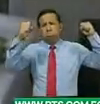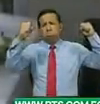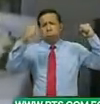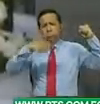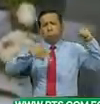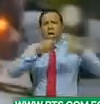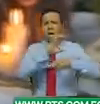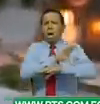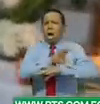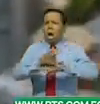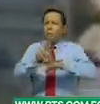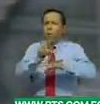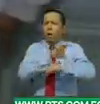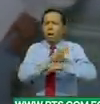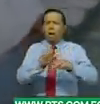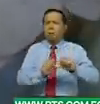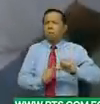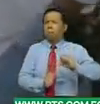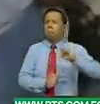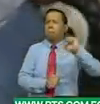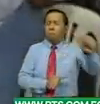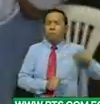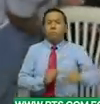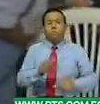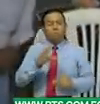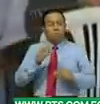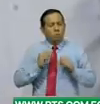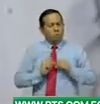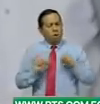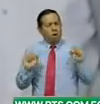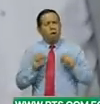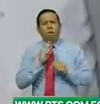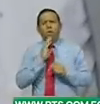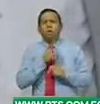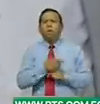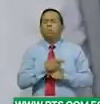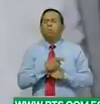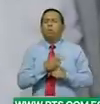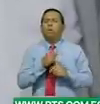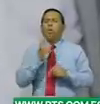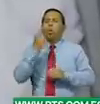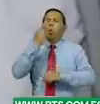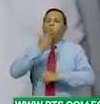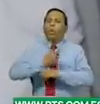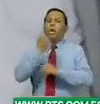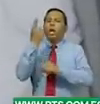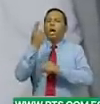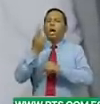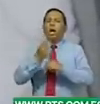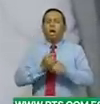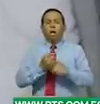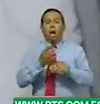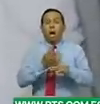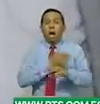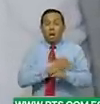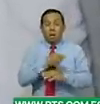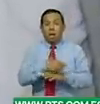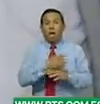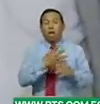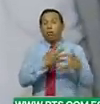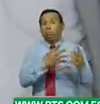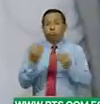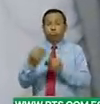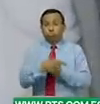atención que un día después de la desaparición, los delincuentes se comunicaron para solicitar dinero